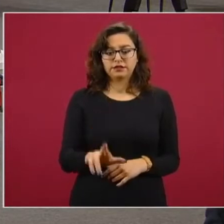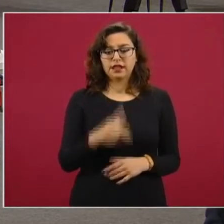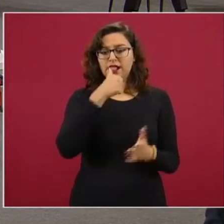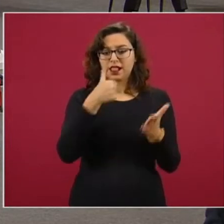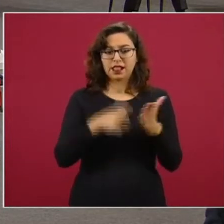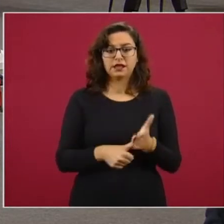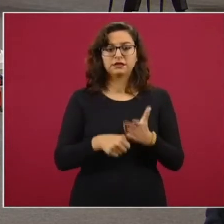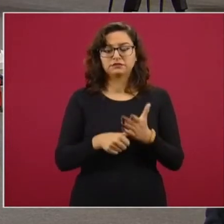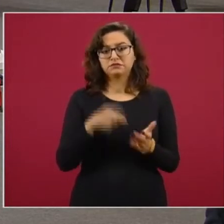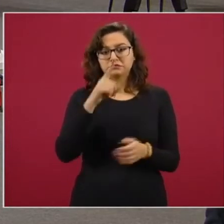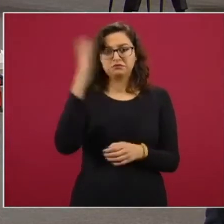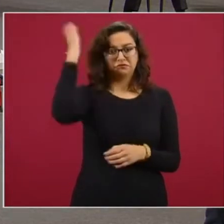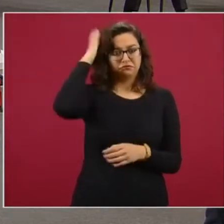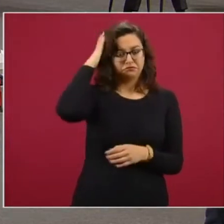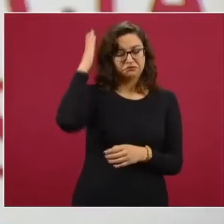16 de octubre.